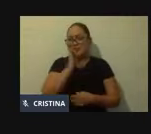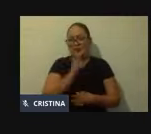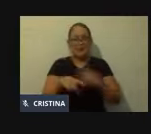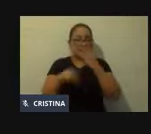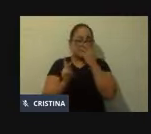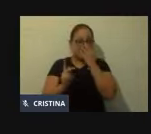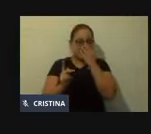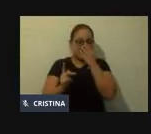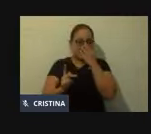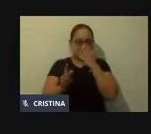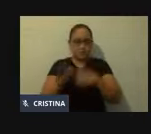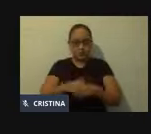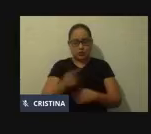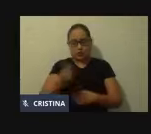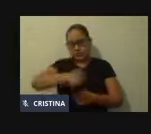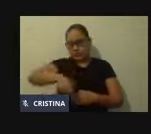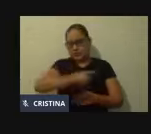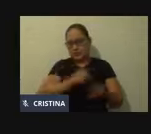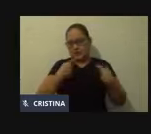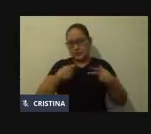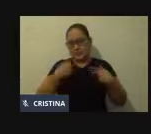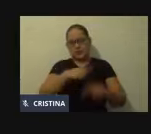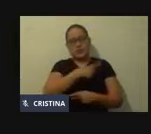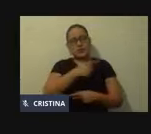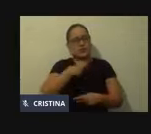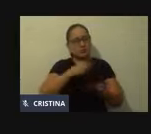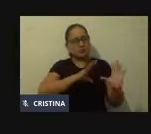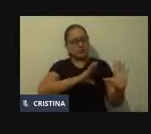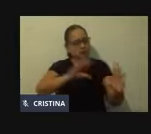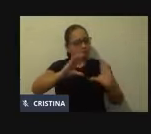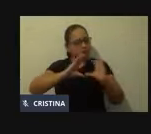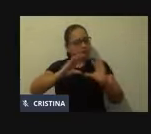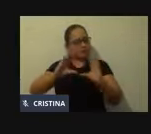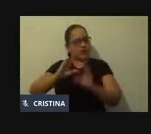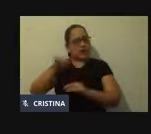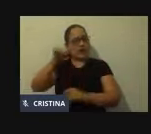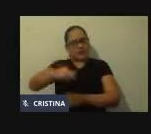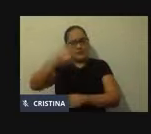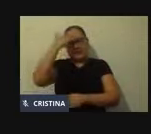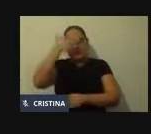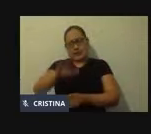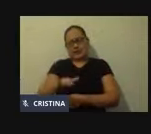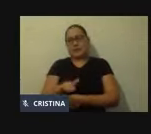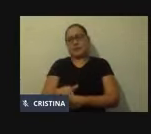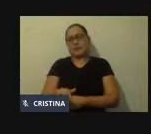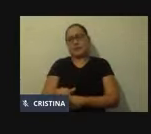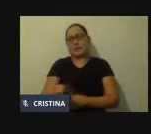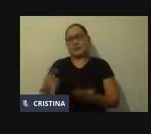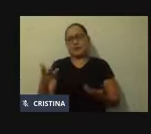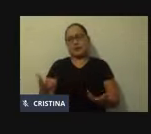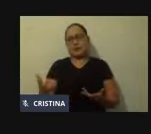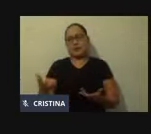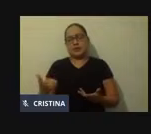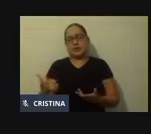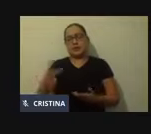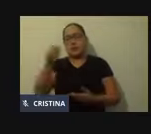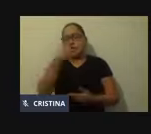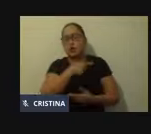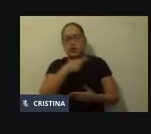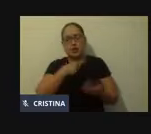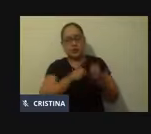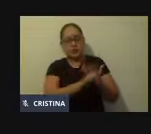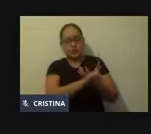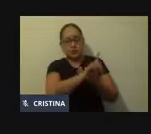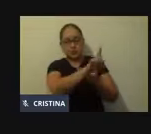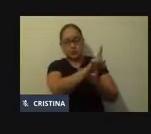educar a la población a es una forma, no haga esa exclusión